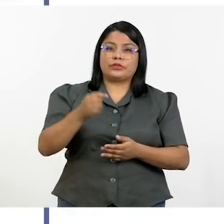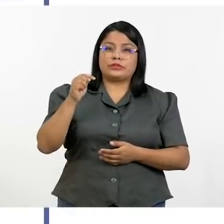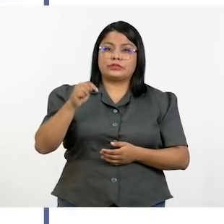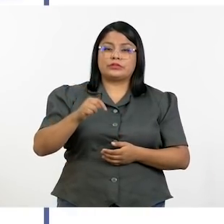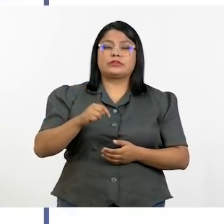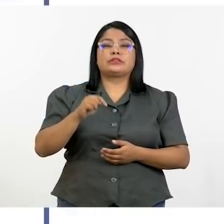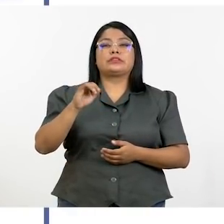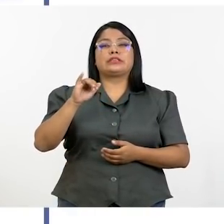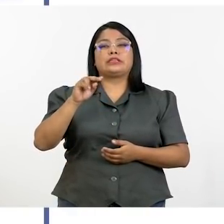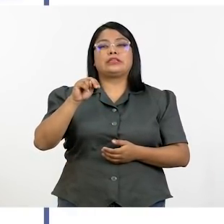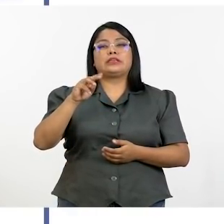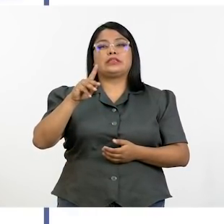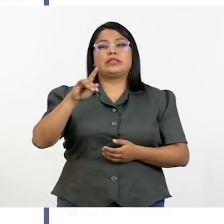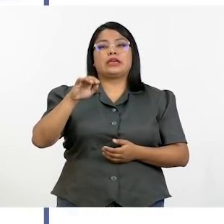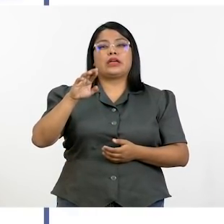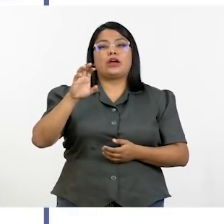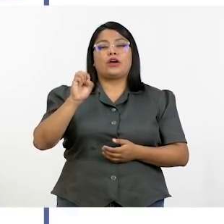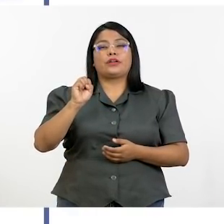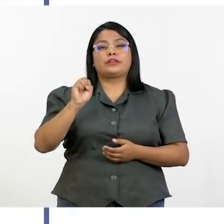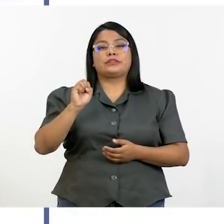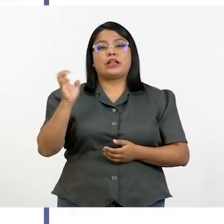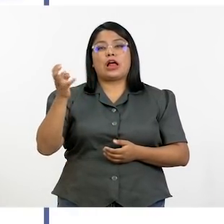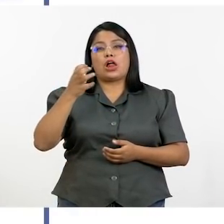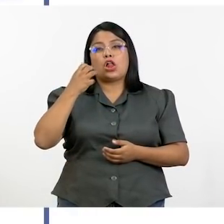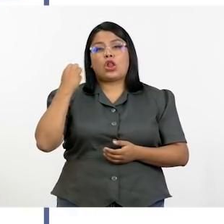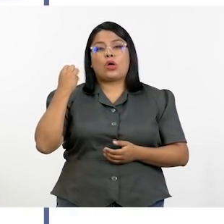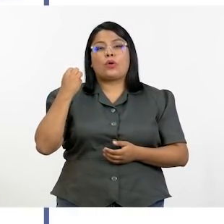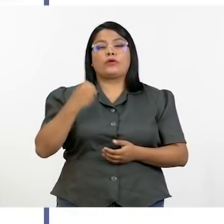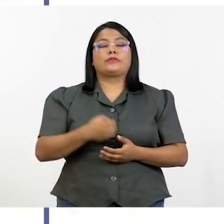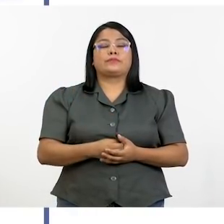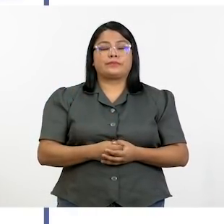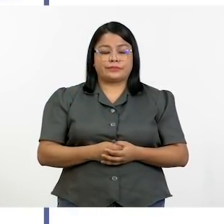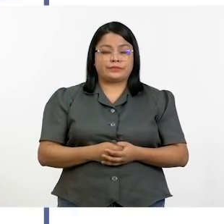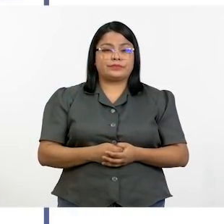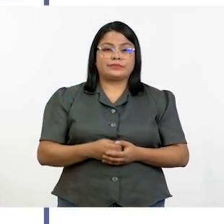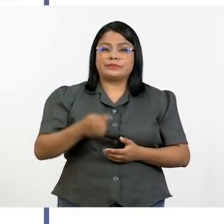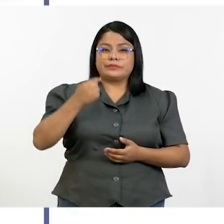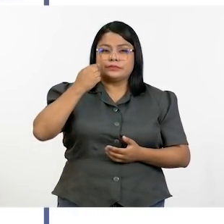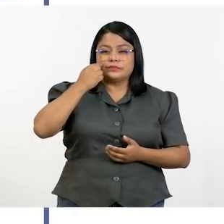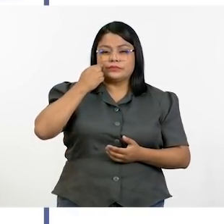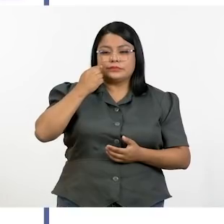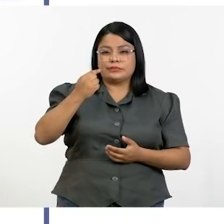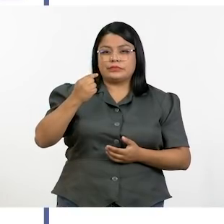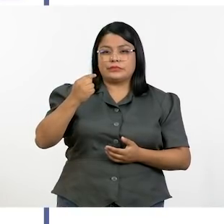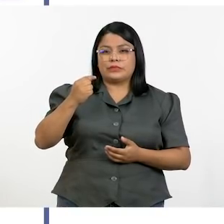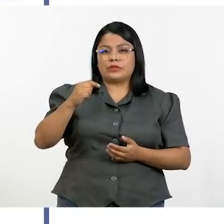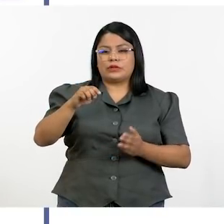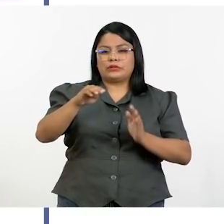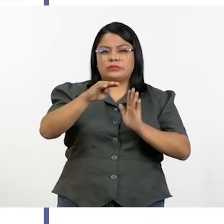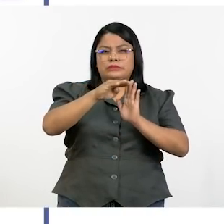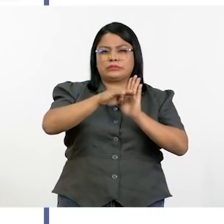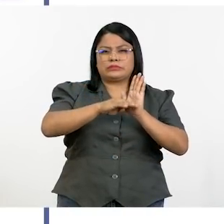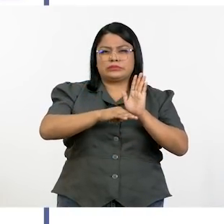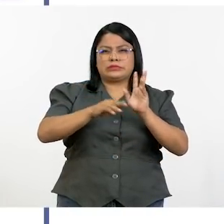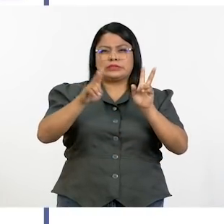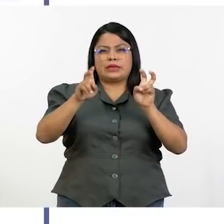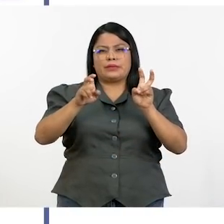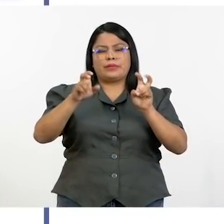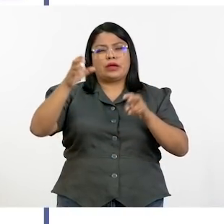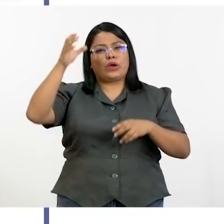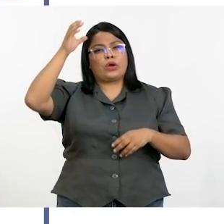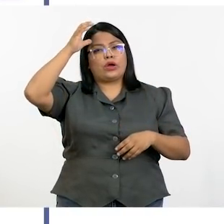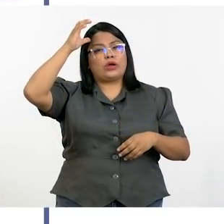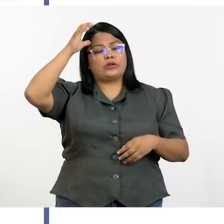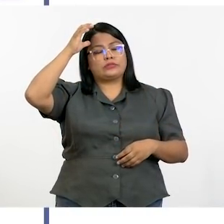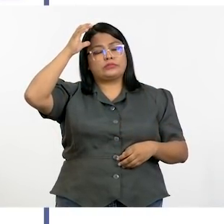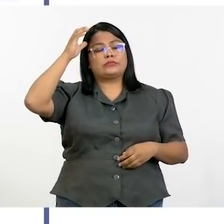de estos indicadores priorizados. Al lado de los indicadores de logro, encontrarán la lista de contenidos